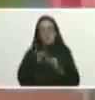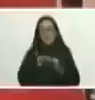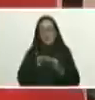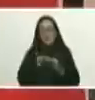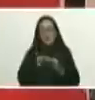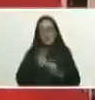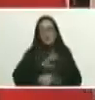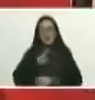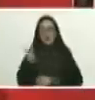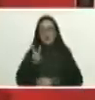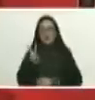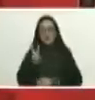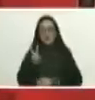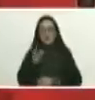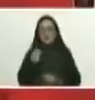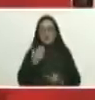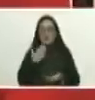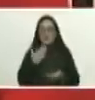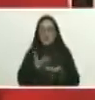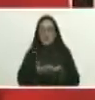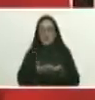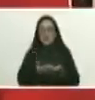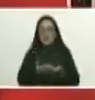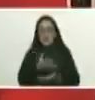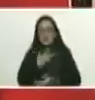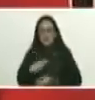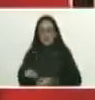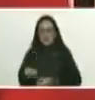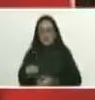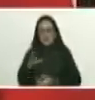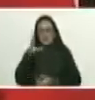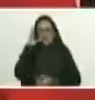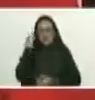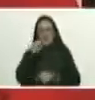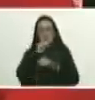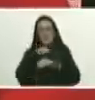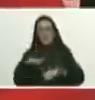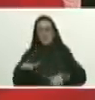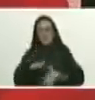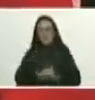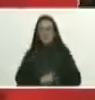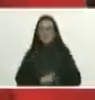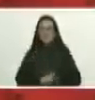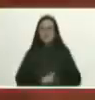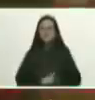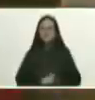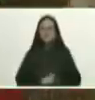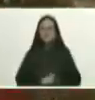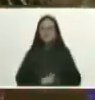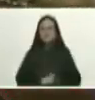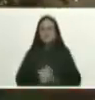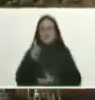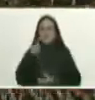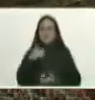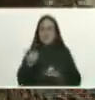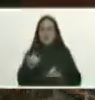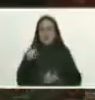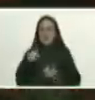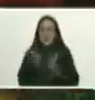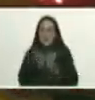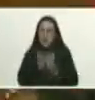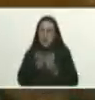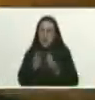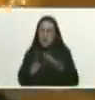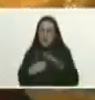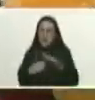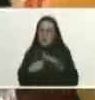del venezolano. Por eso muchas gracias, querido presidente, y Dios lo siga bendiciendo. Además, aquí también del Simoncito se ha construido,